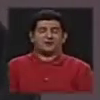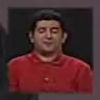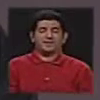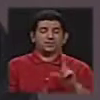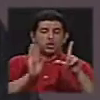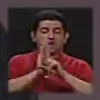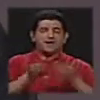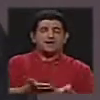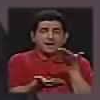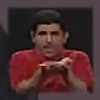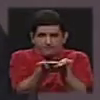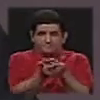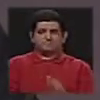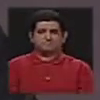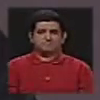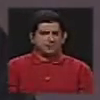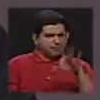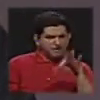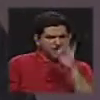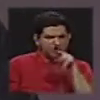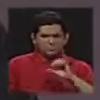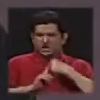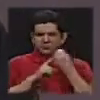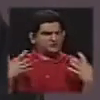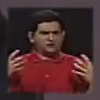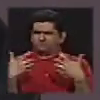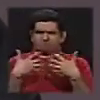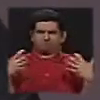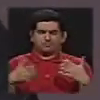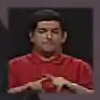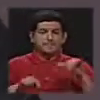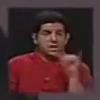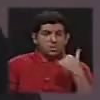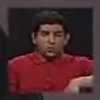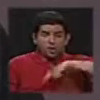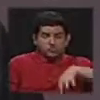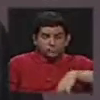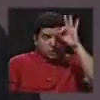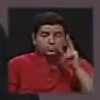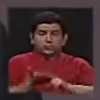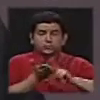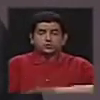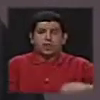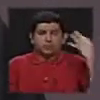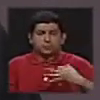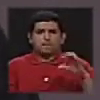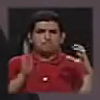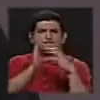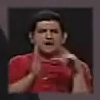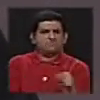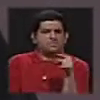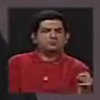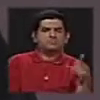concesiones. Entonces vamos encontrando esas inconsistencias, pero además nosotros encontramos que en el contrato original hay párrafos que se